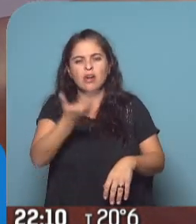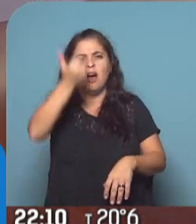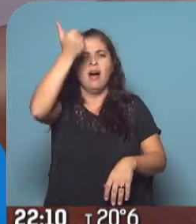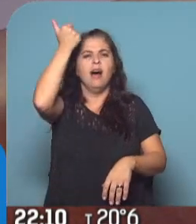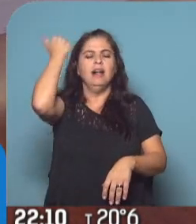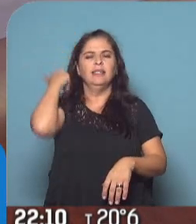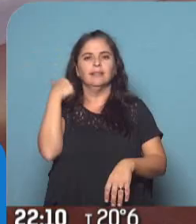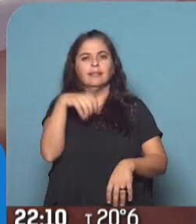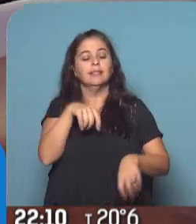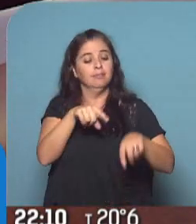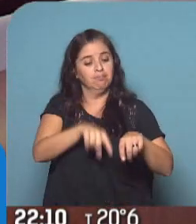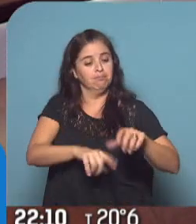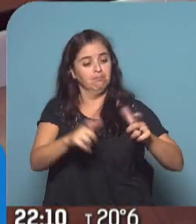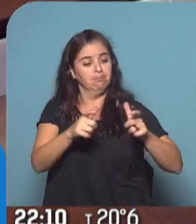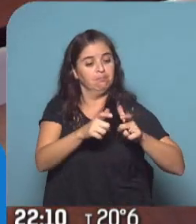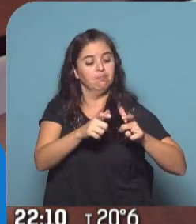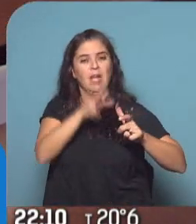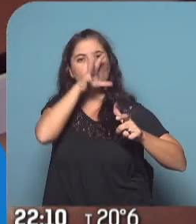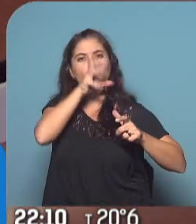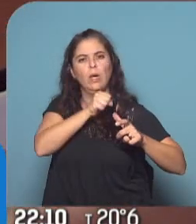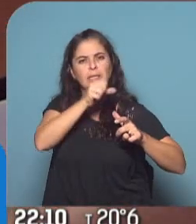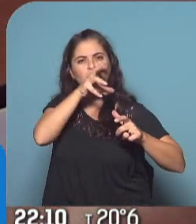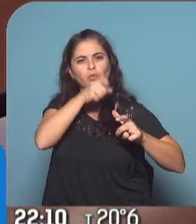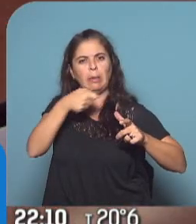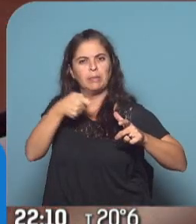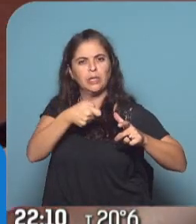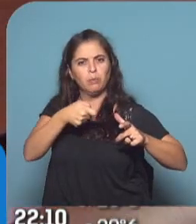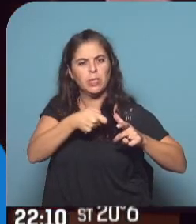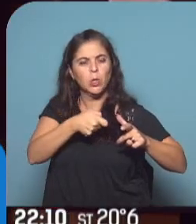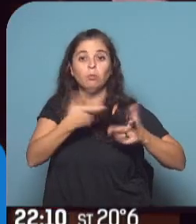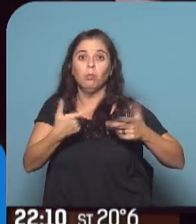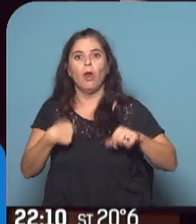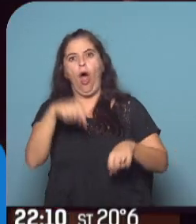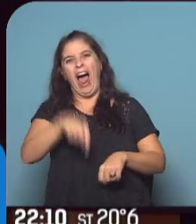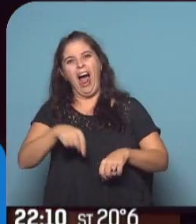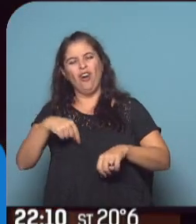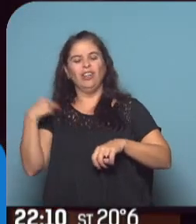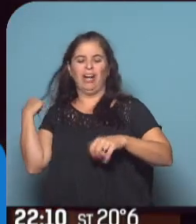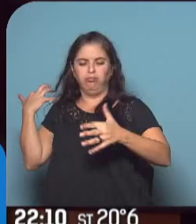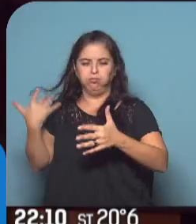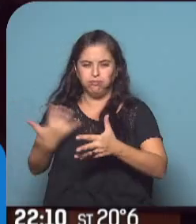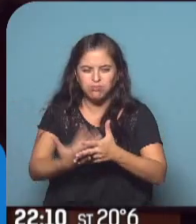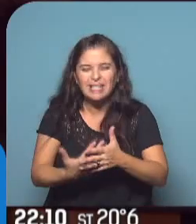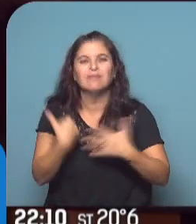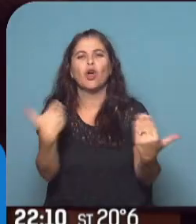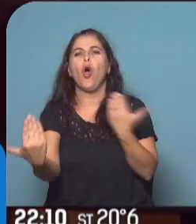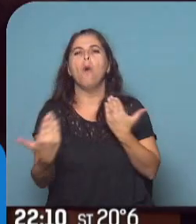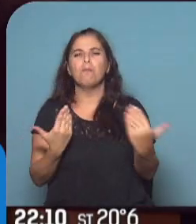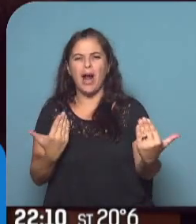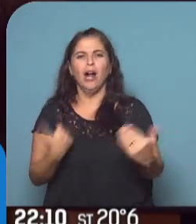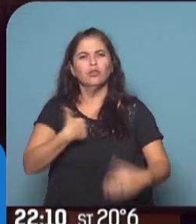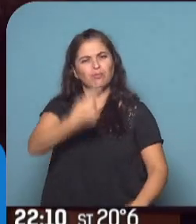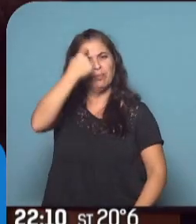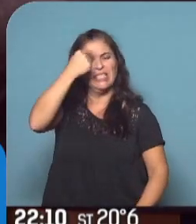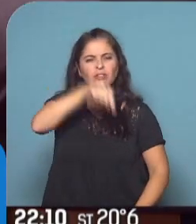hecho fuerte. Me parece que desconoce... Parece meter la política. Aquí parece haber dos ejes. Uno es el colapso de la economía iraní,